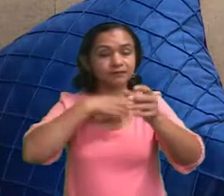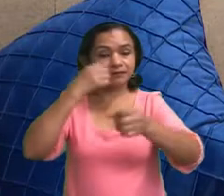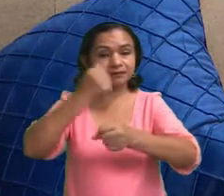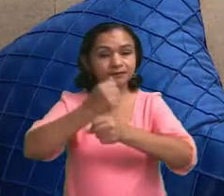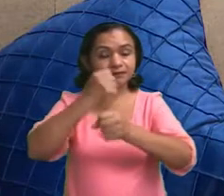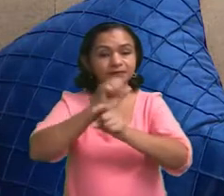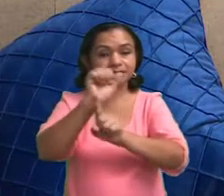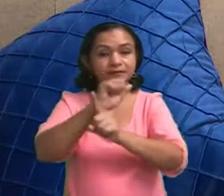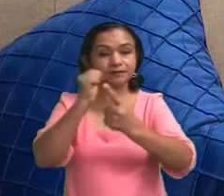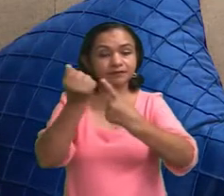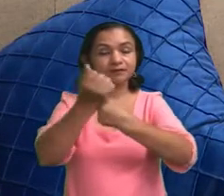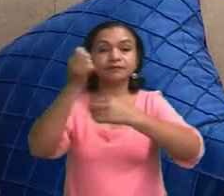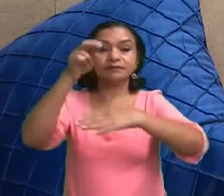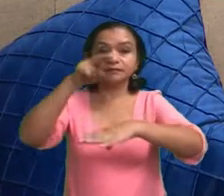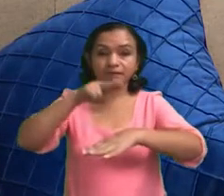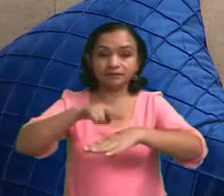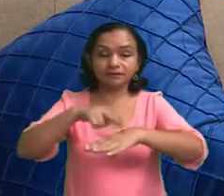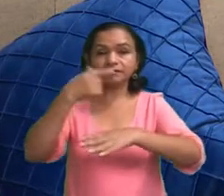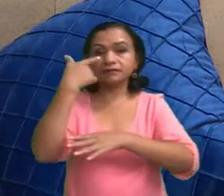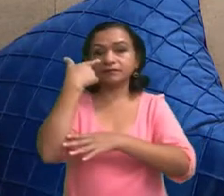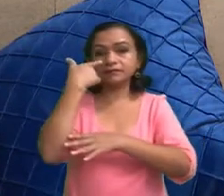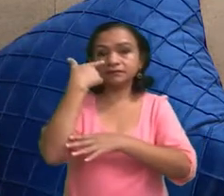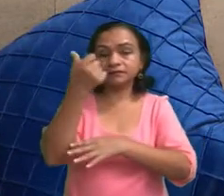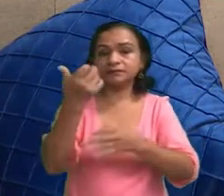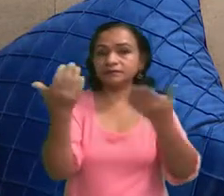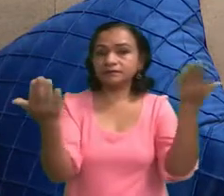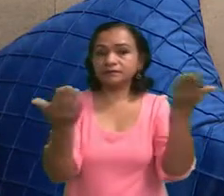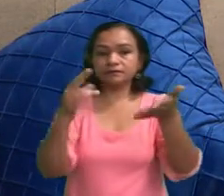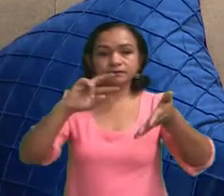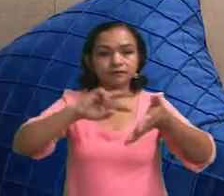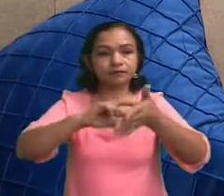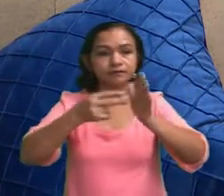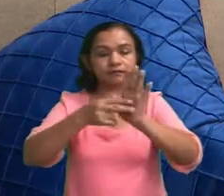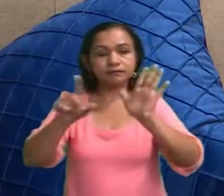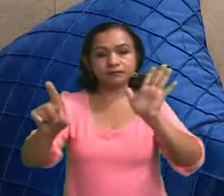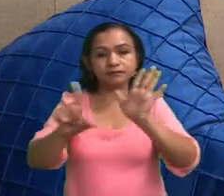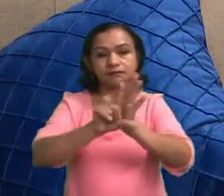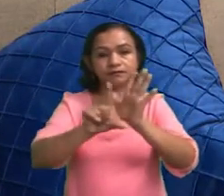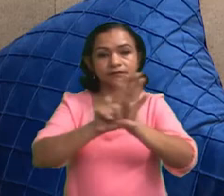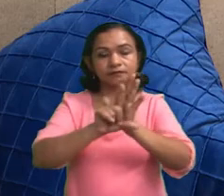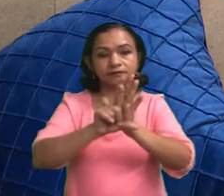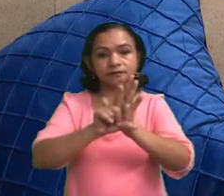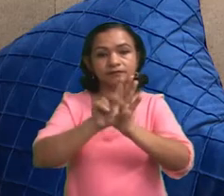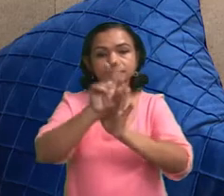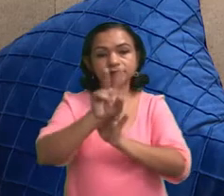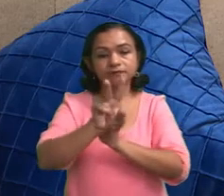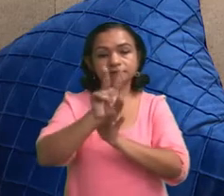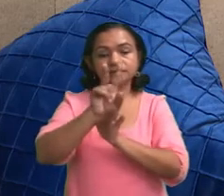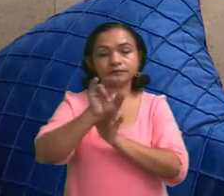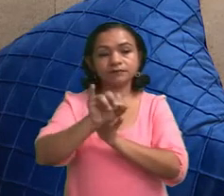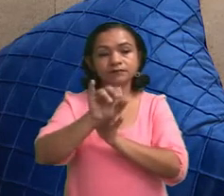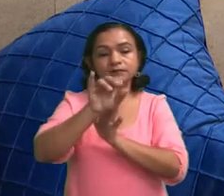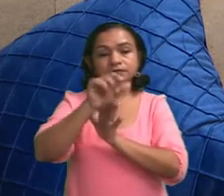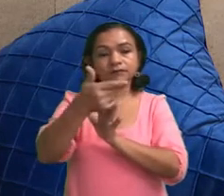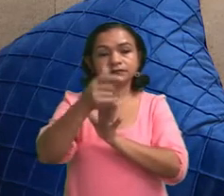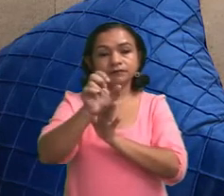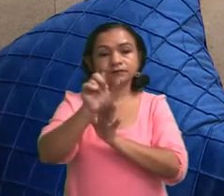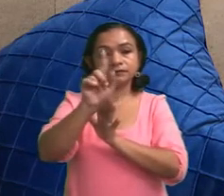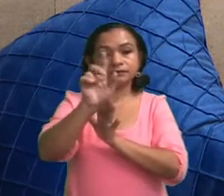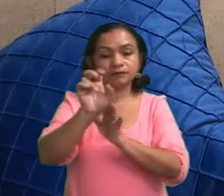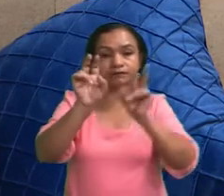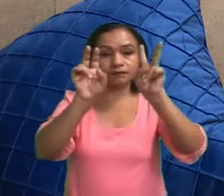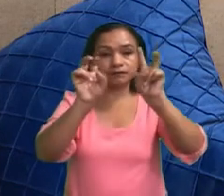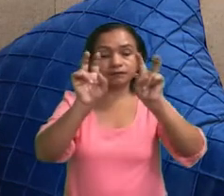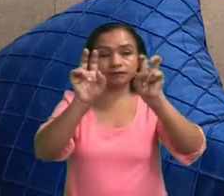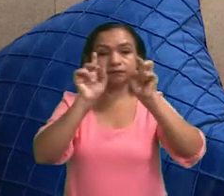nuestro Parlamento. Hoy estaremos conociendo lo que ha significado el proceso de la Ley de Actualización del Digesto Jurídico Nicaragüense de la materia